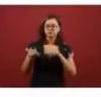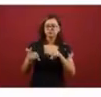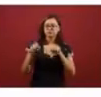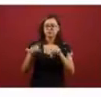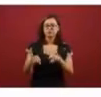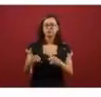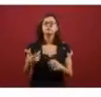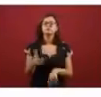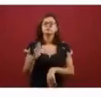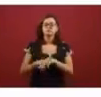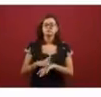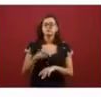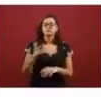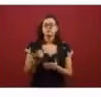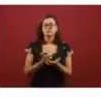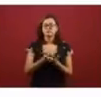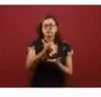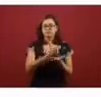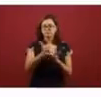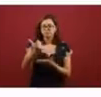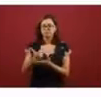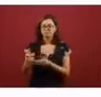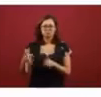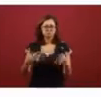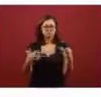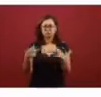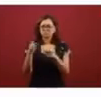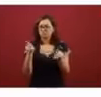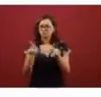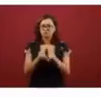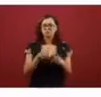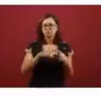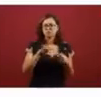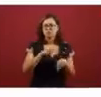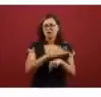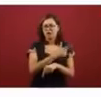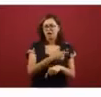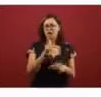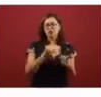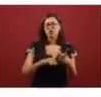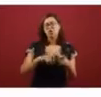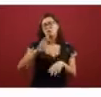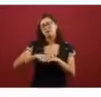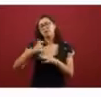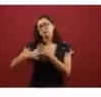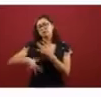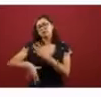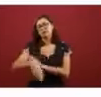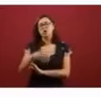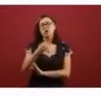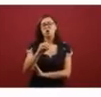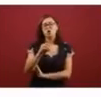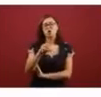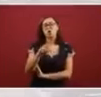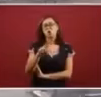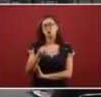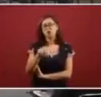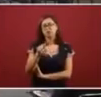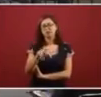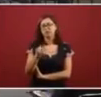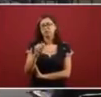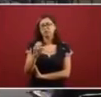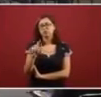margen y el mayor precio siendo Chevron, Redco y Arco, y las más económicas Orsan, Total y Lagas. En